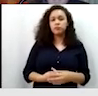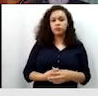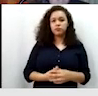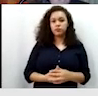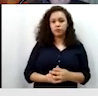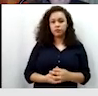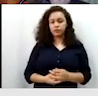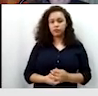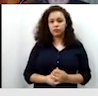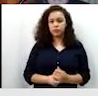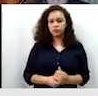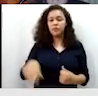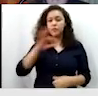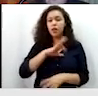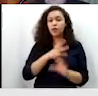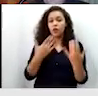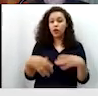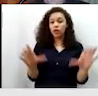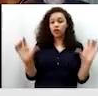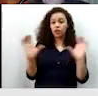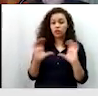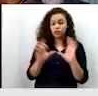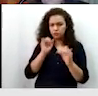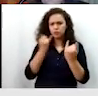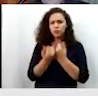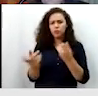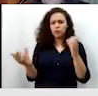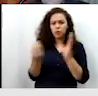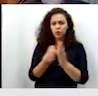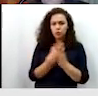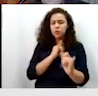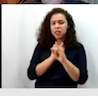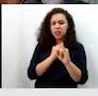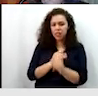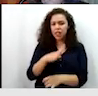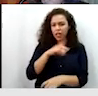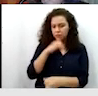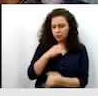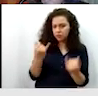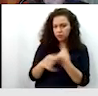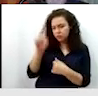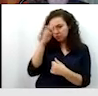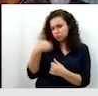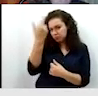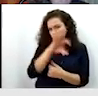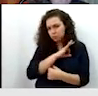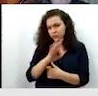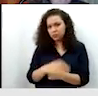la emisión de constancias, porque este curso también lo tenemos en línea y también las pueden consultar ahí.